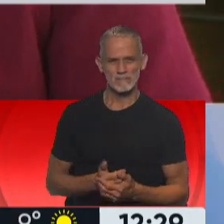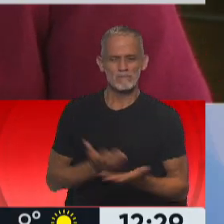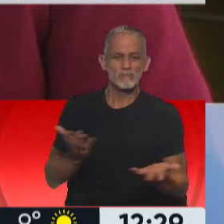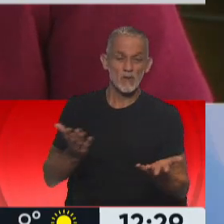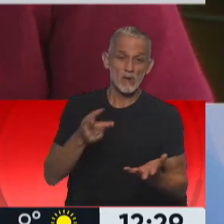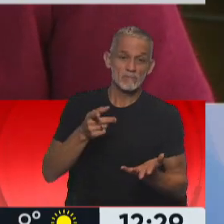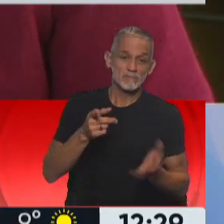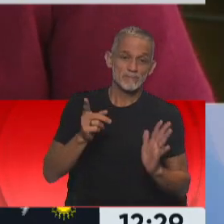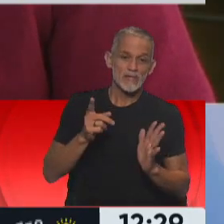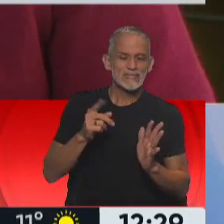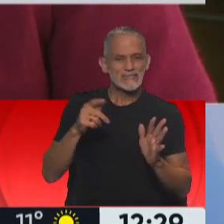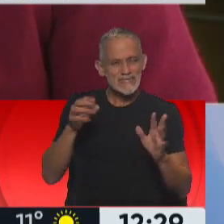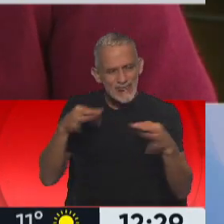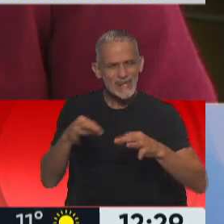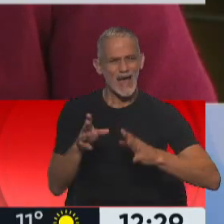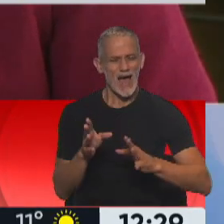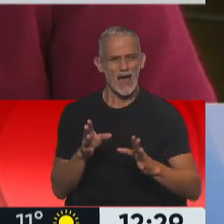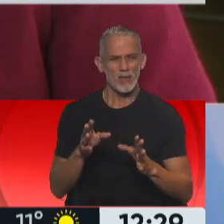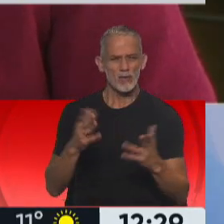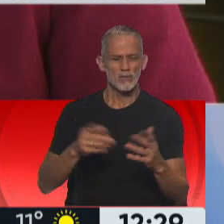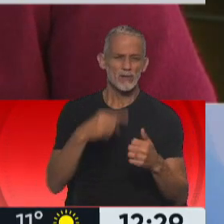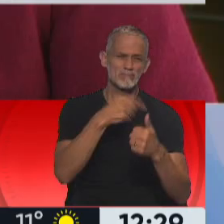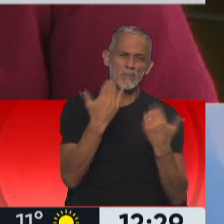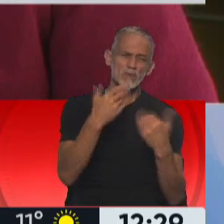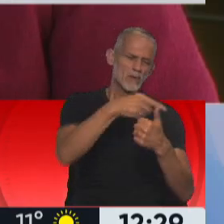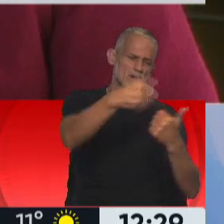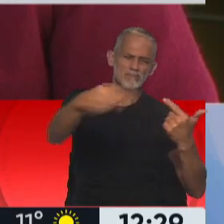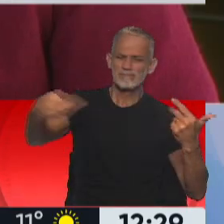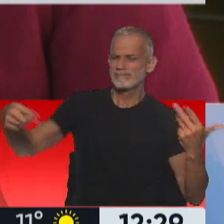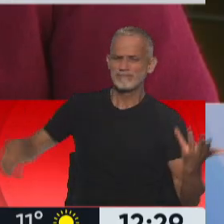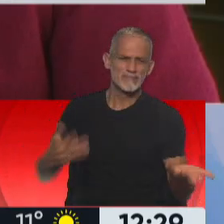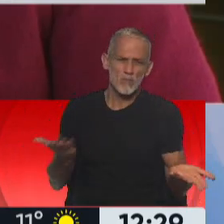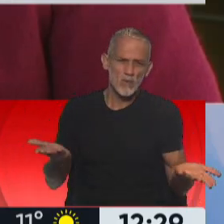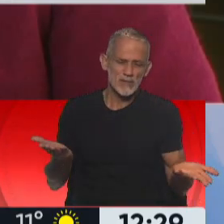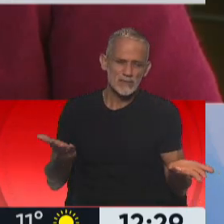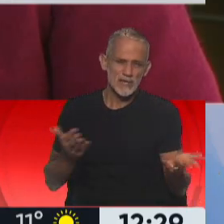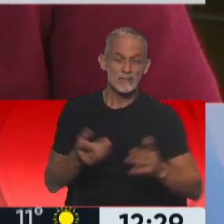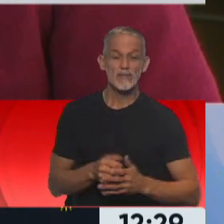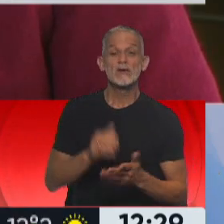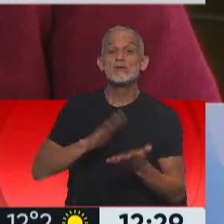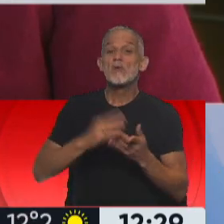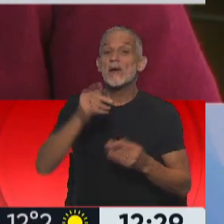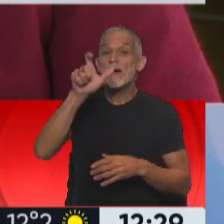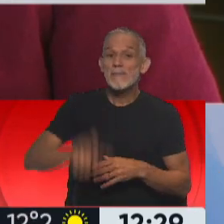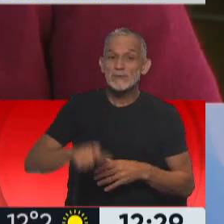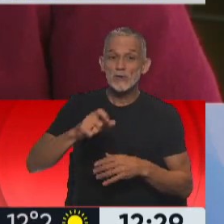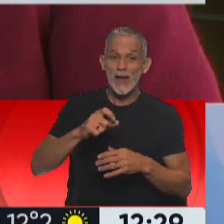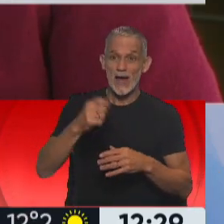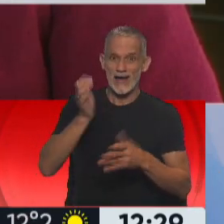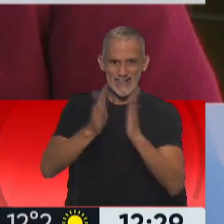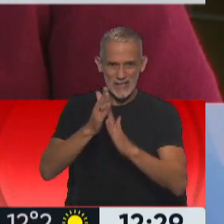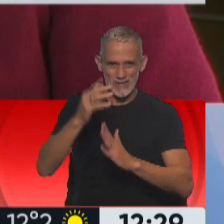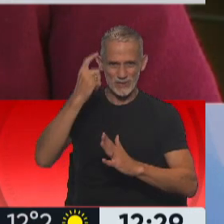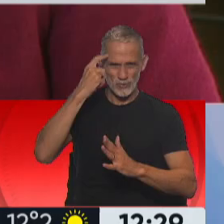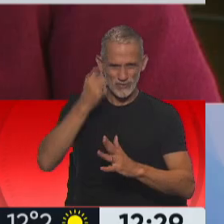pero es bastante delicado y el abanico es muy grande. Y con respecto a cuando un paciente es psiquiátrico, la